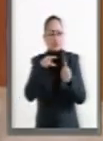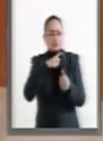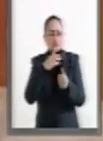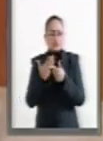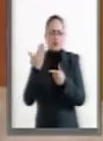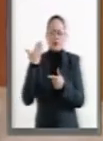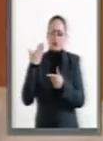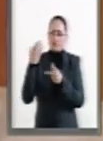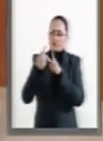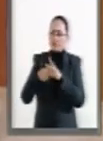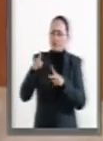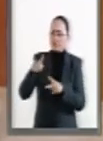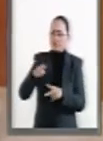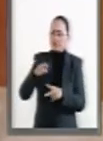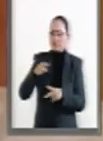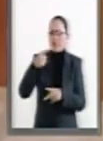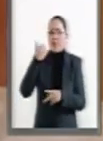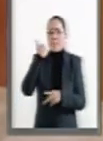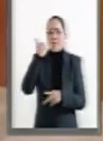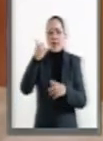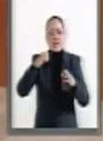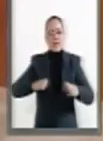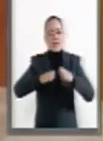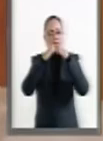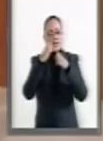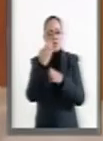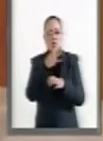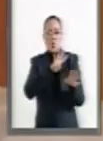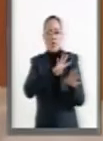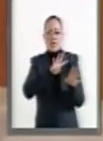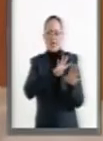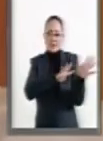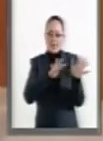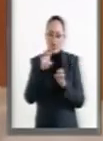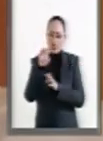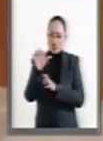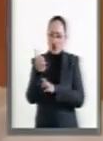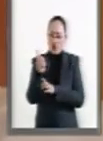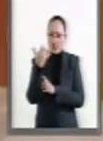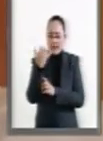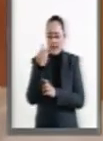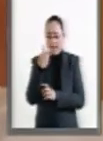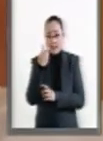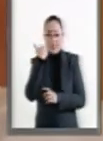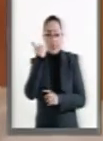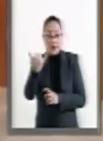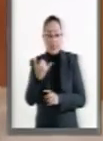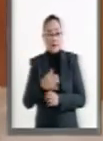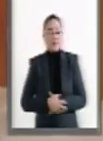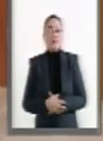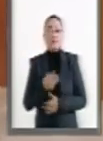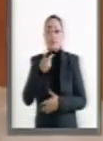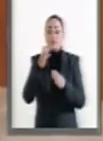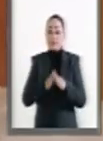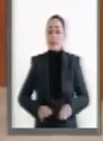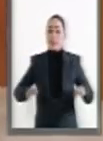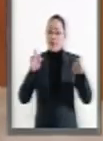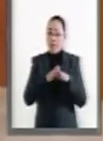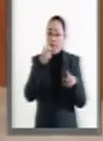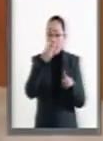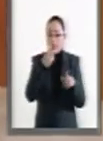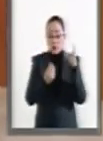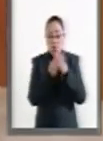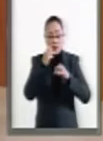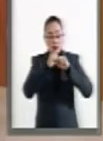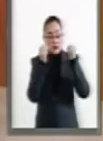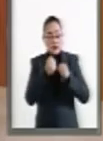del sistema de llamadas de emergencia denominado 911. Es de vital importancia el éxito de este nuevo